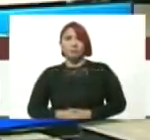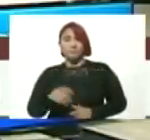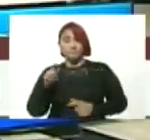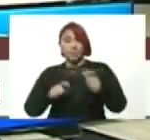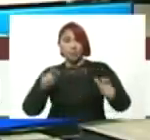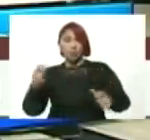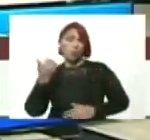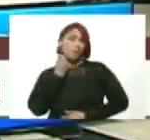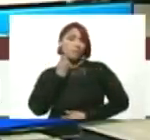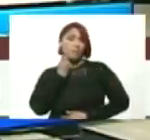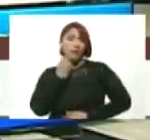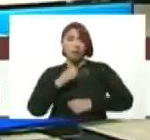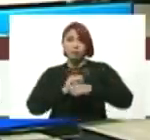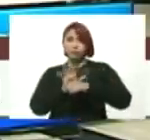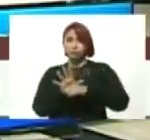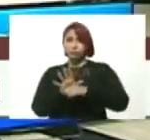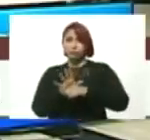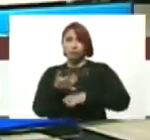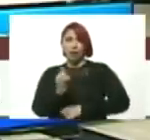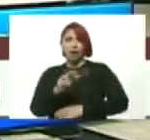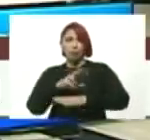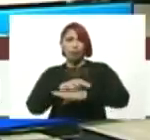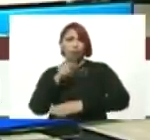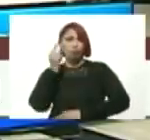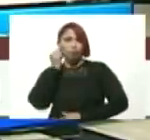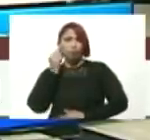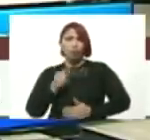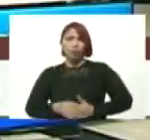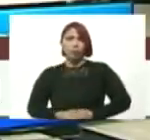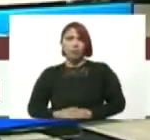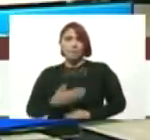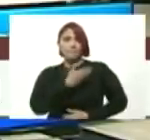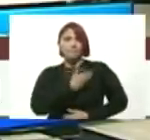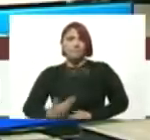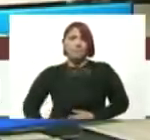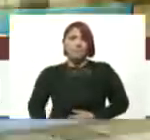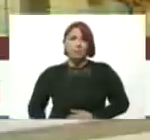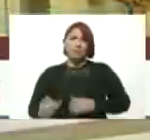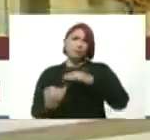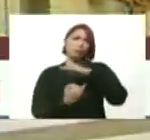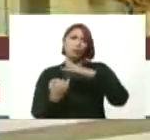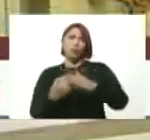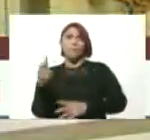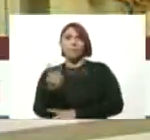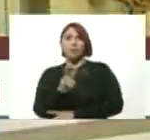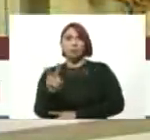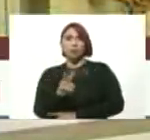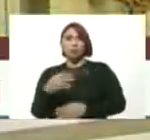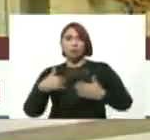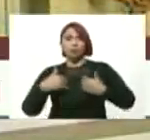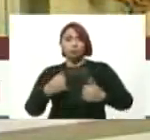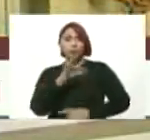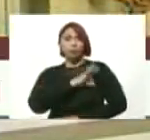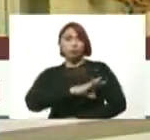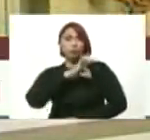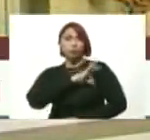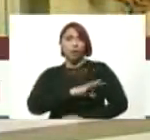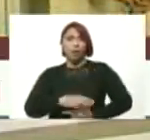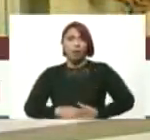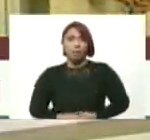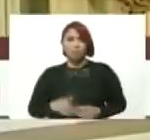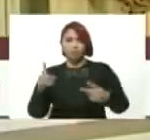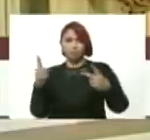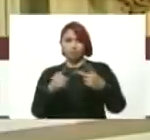de covite allá está la doctora magaly gutiérrez presidenta del instituto venezolano de los seguros sociales y